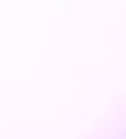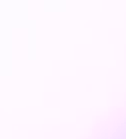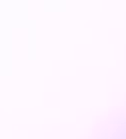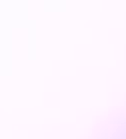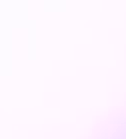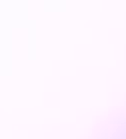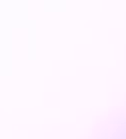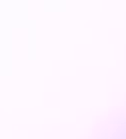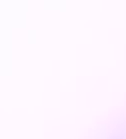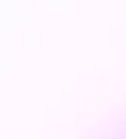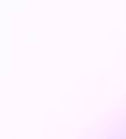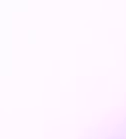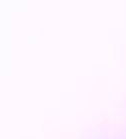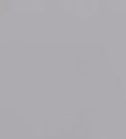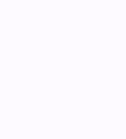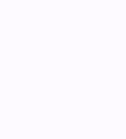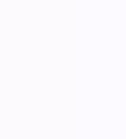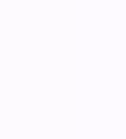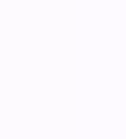Casa.